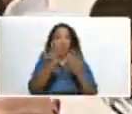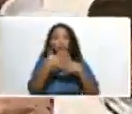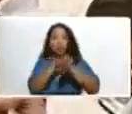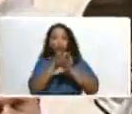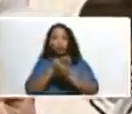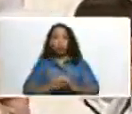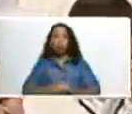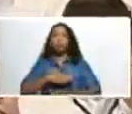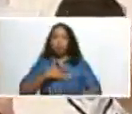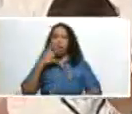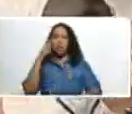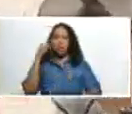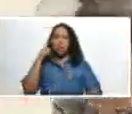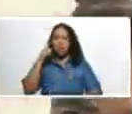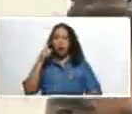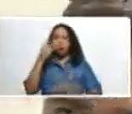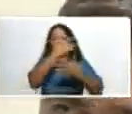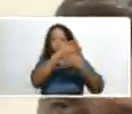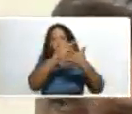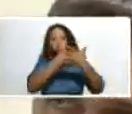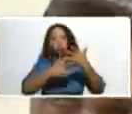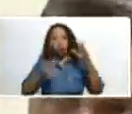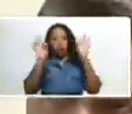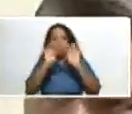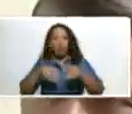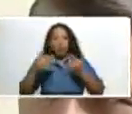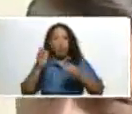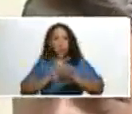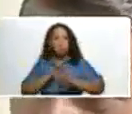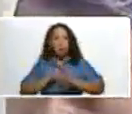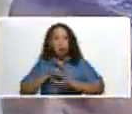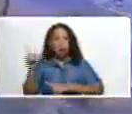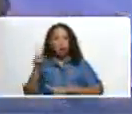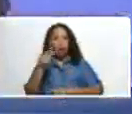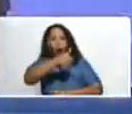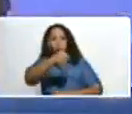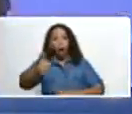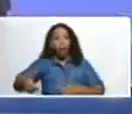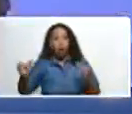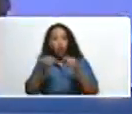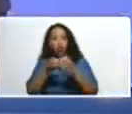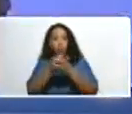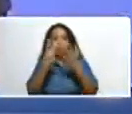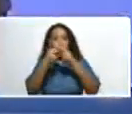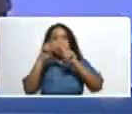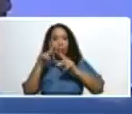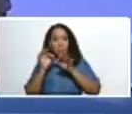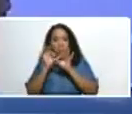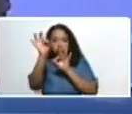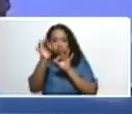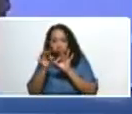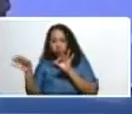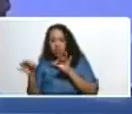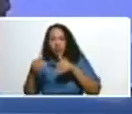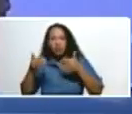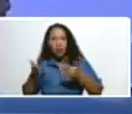y poder tener bien las estadísticas del tipo de crimen que se comete en cada cuadrante de paz, la